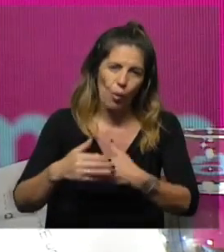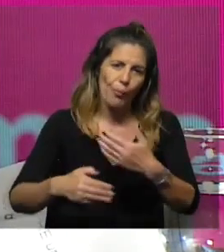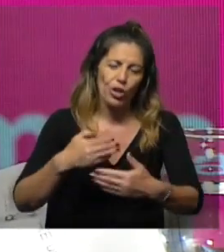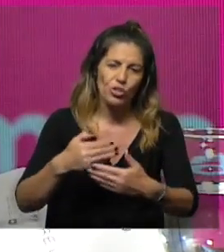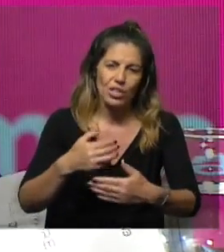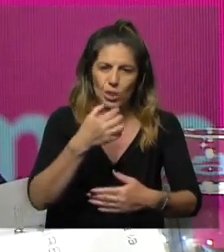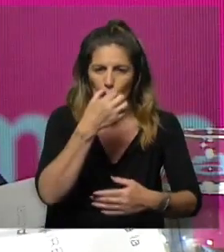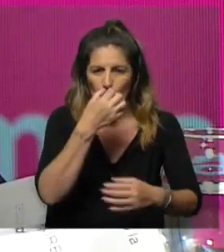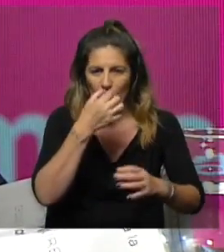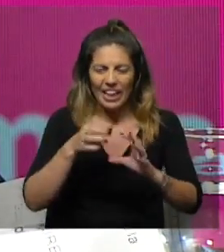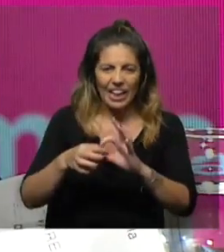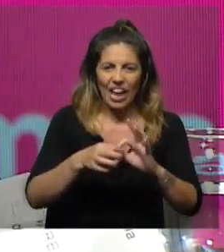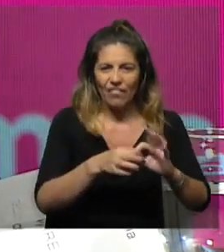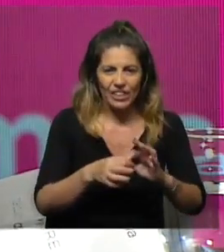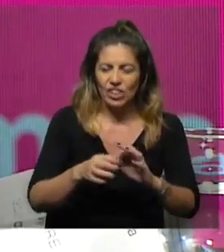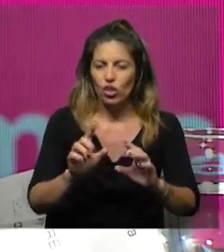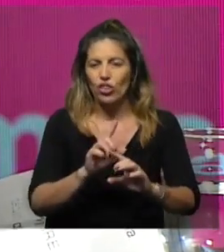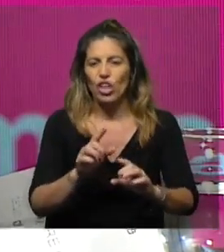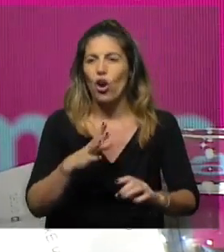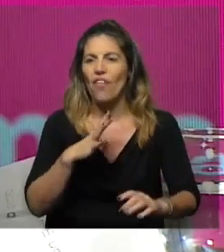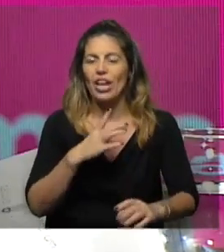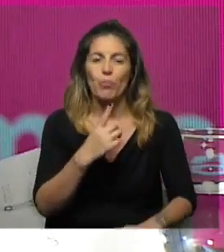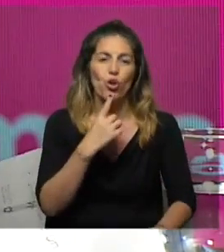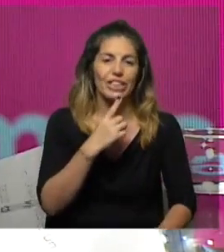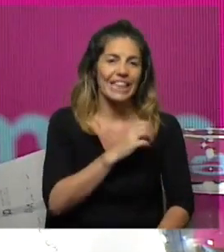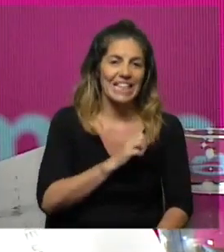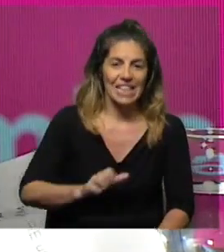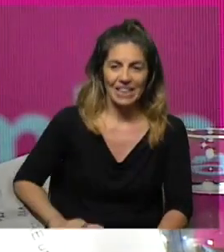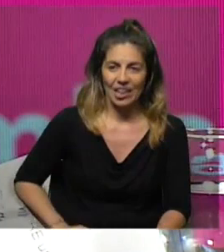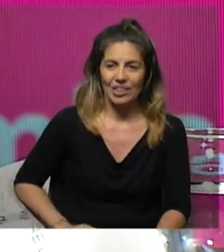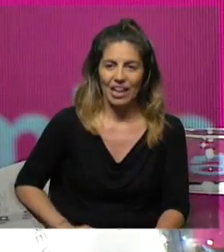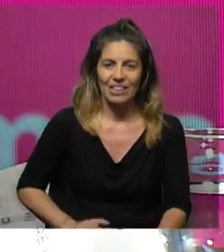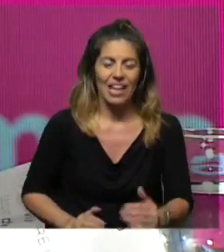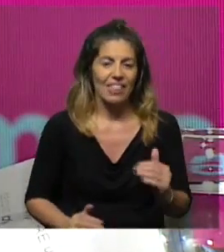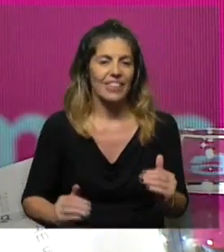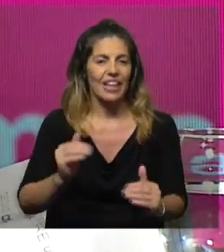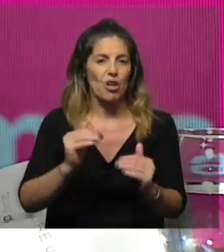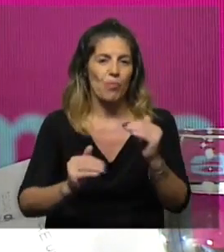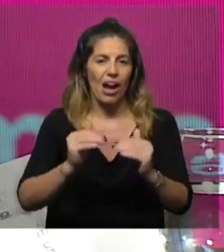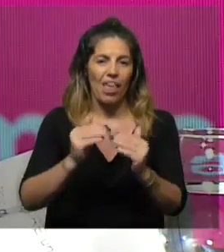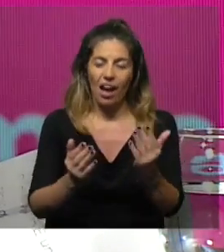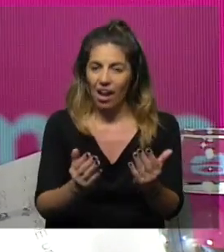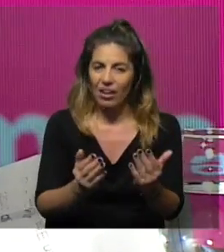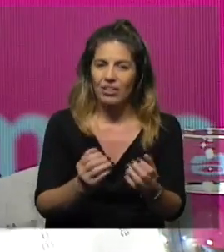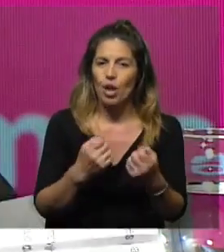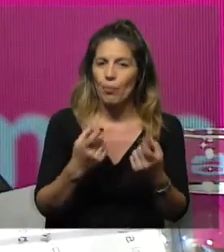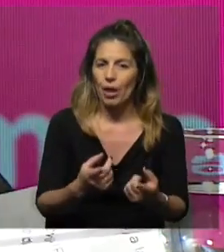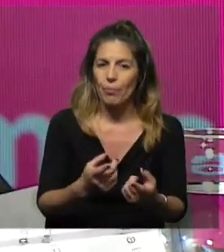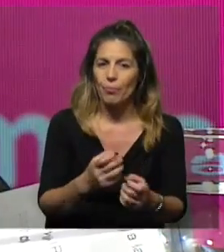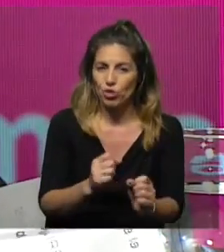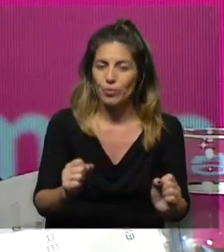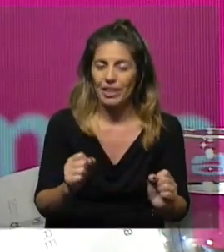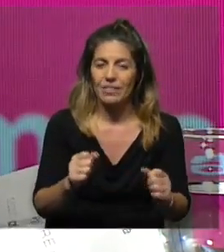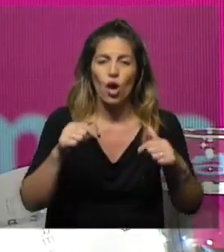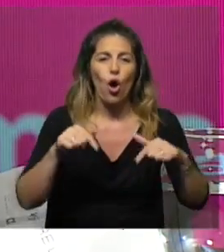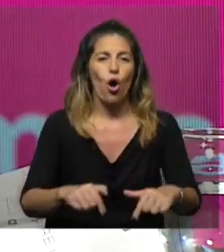viene arrastrando de no haber tenido de omisión de políticas estatales de alguna manera de equiparar y de equilibrar las posibilidades entonces Bueno hoy